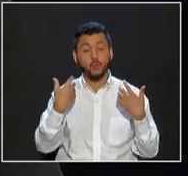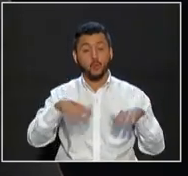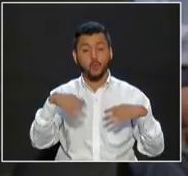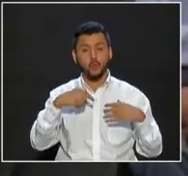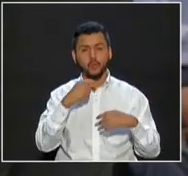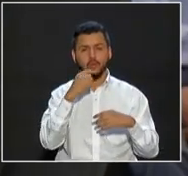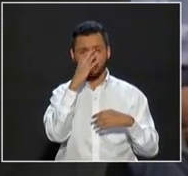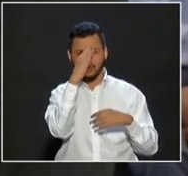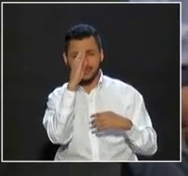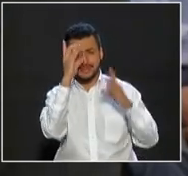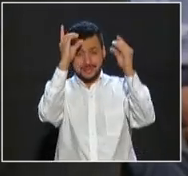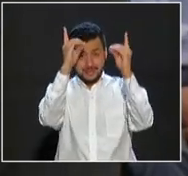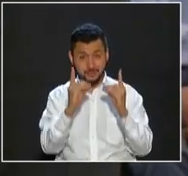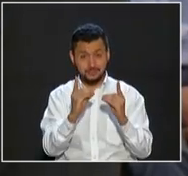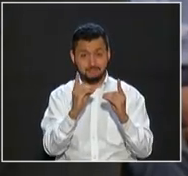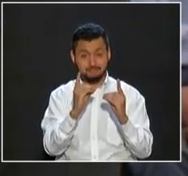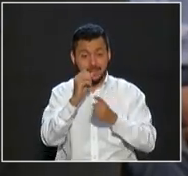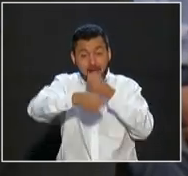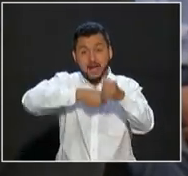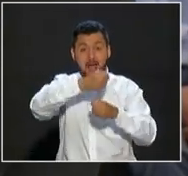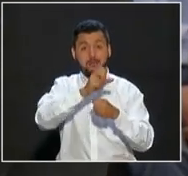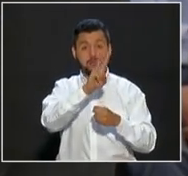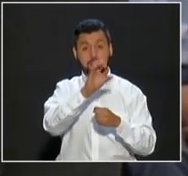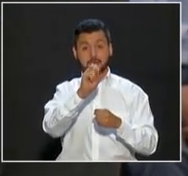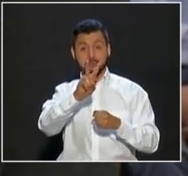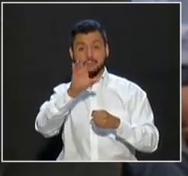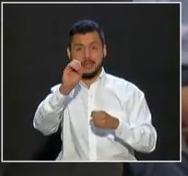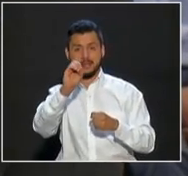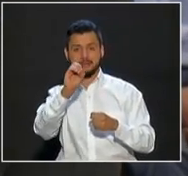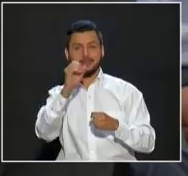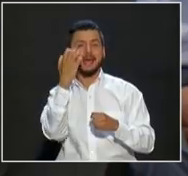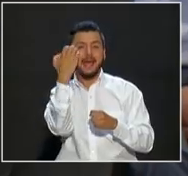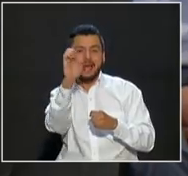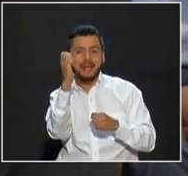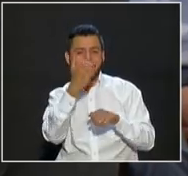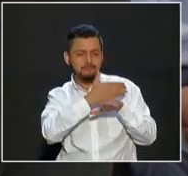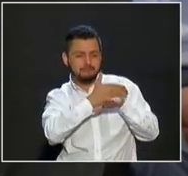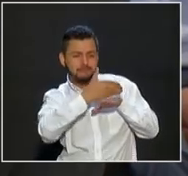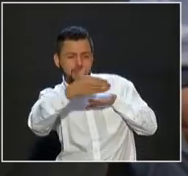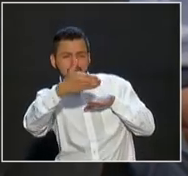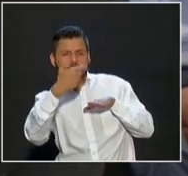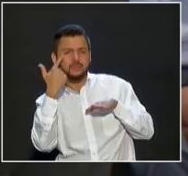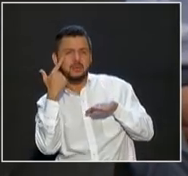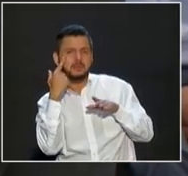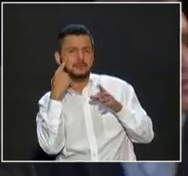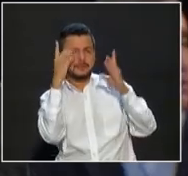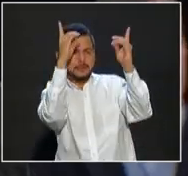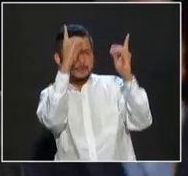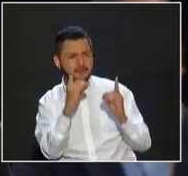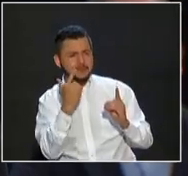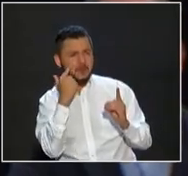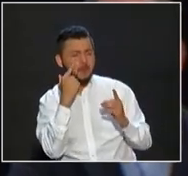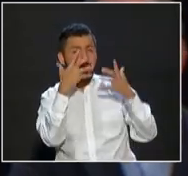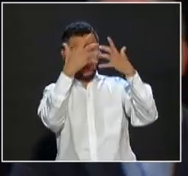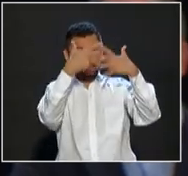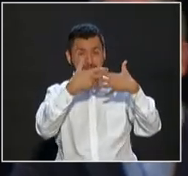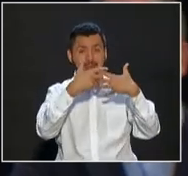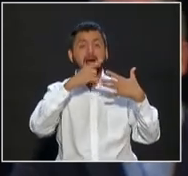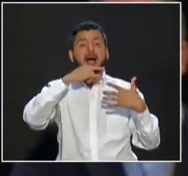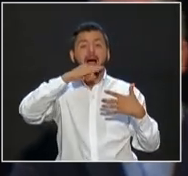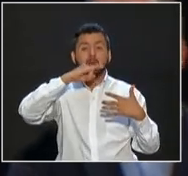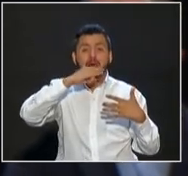difícil y nosotros tenemos que tener la enorme prudencia de tomar una muy buena decisión sobre eso vamos